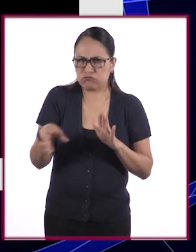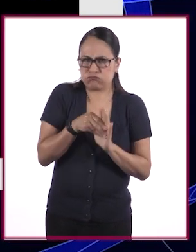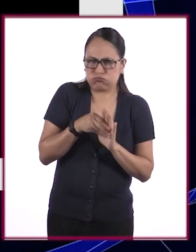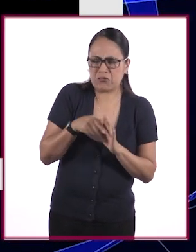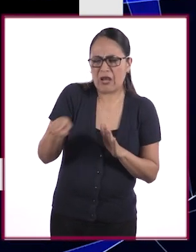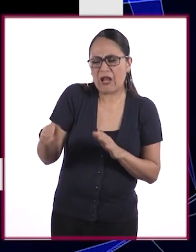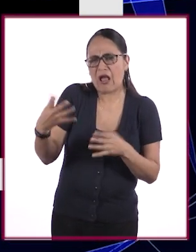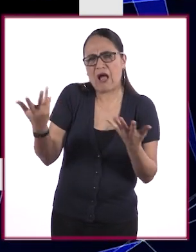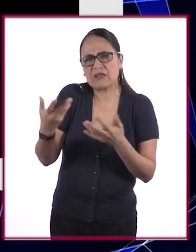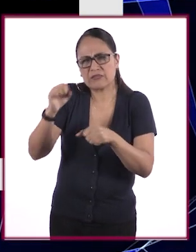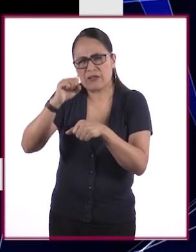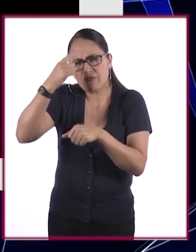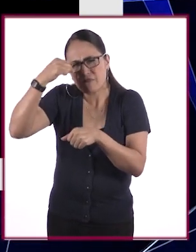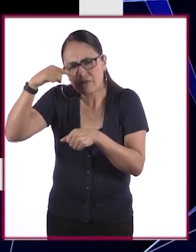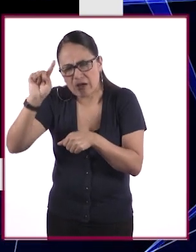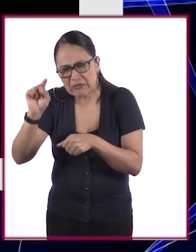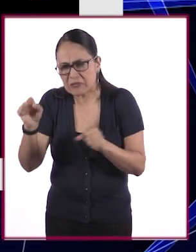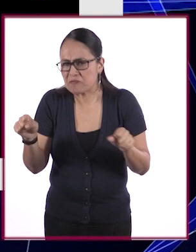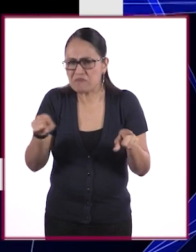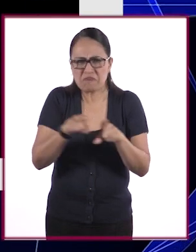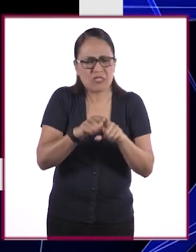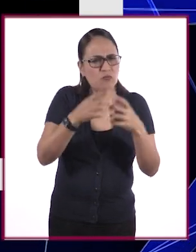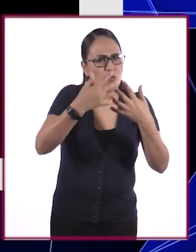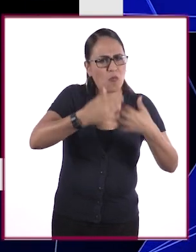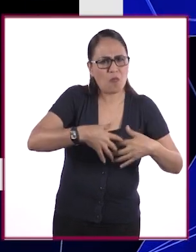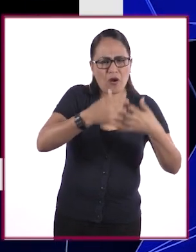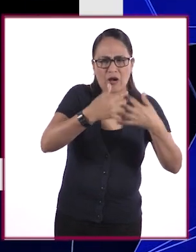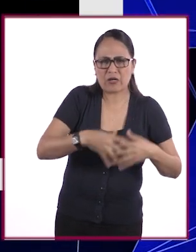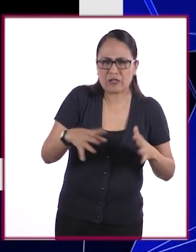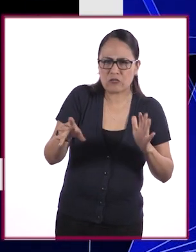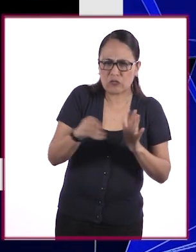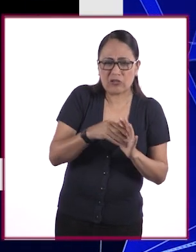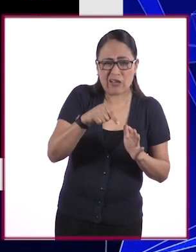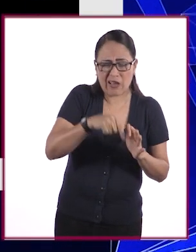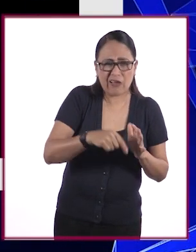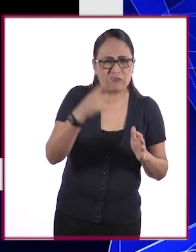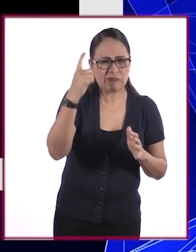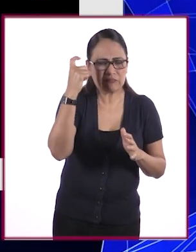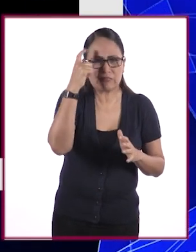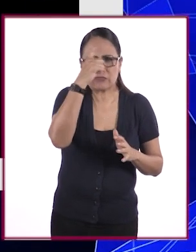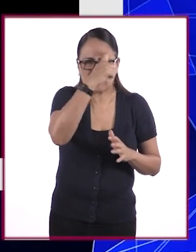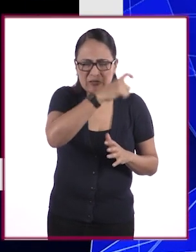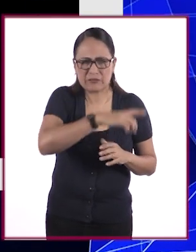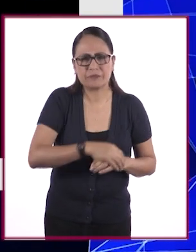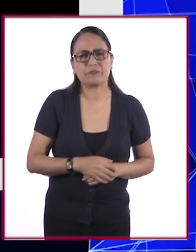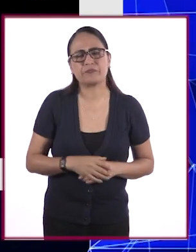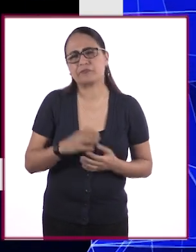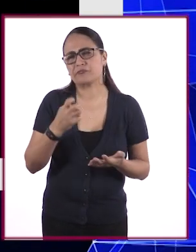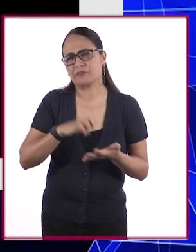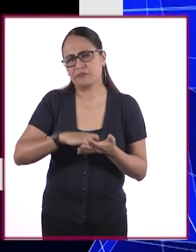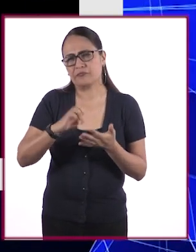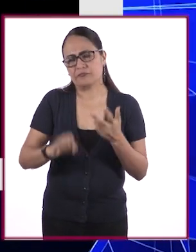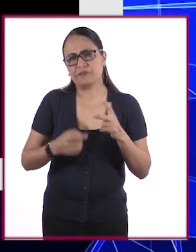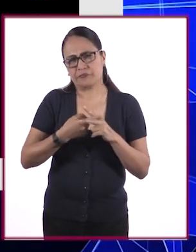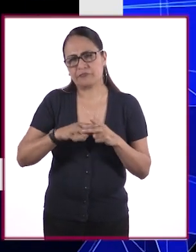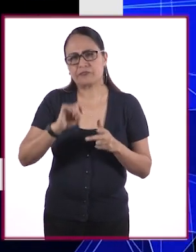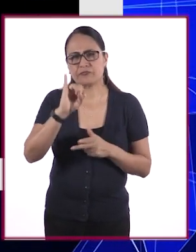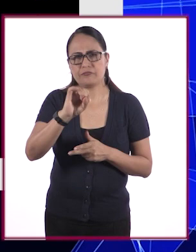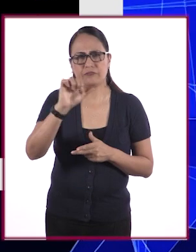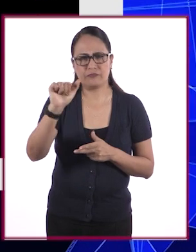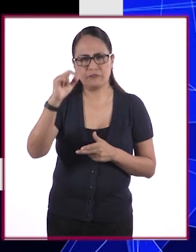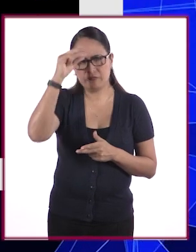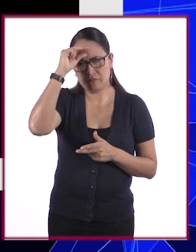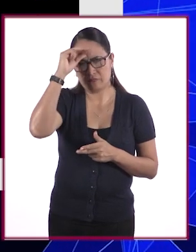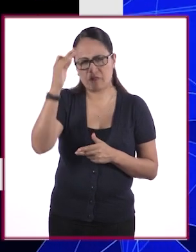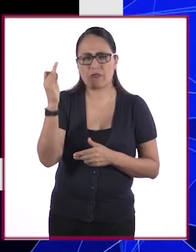manera sencilla y sin esforzarnos muchos, pero que a la computadora le cuesta mucho trabajo. Al principio, por ejemplo, con la inteligencia artificial